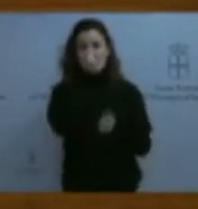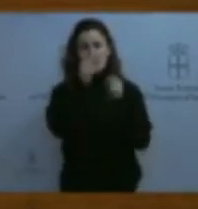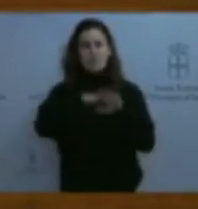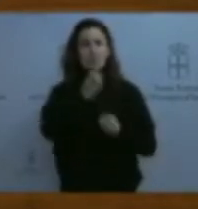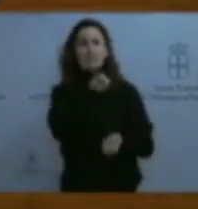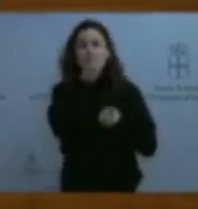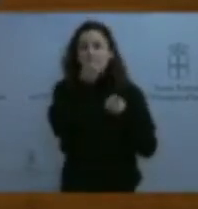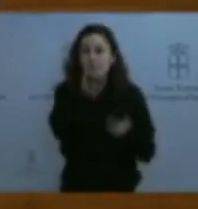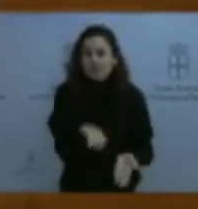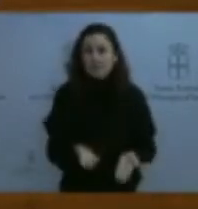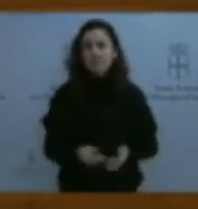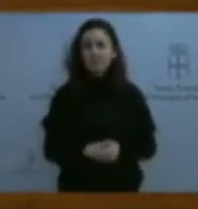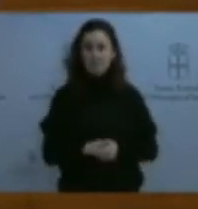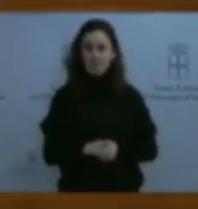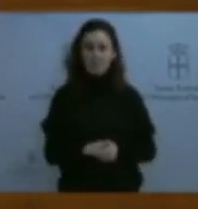sentido, que no es